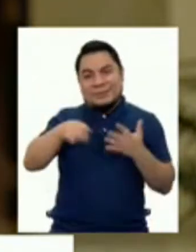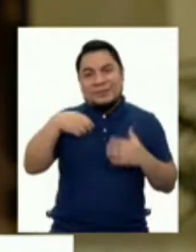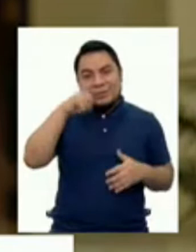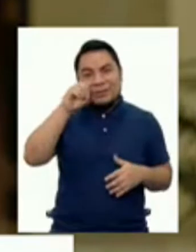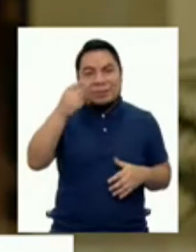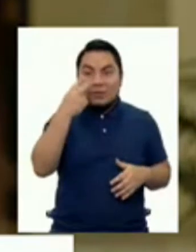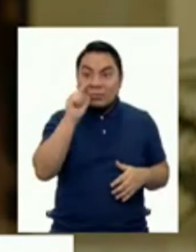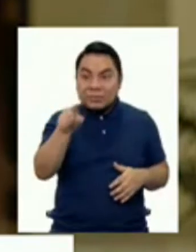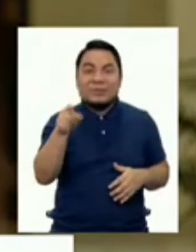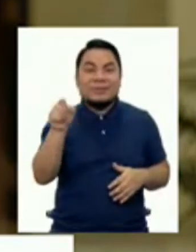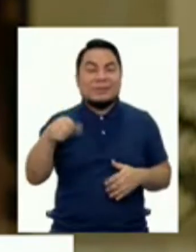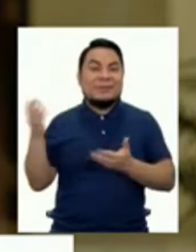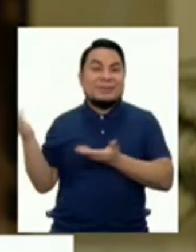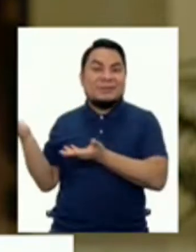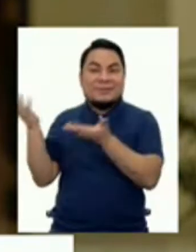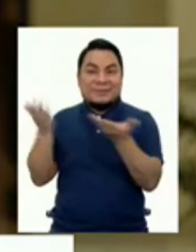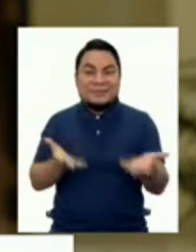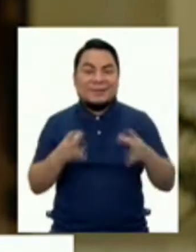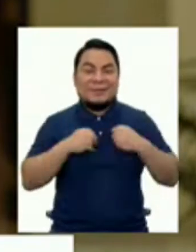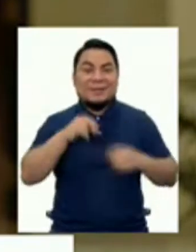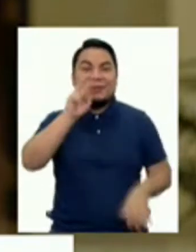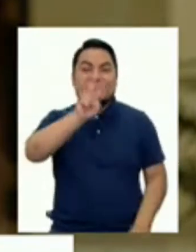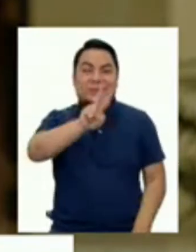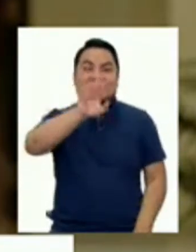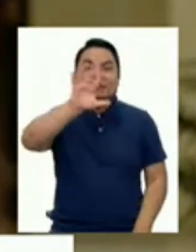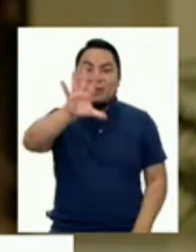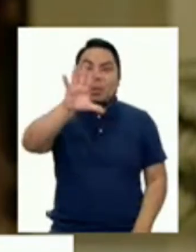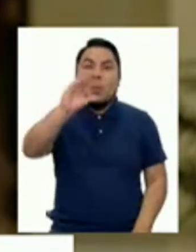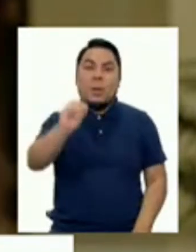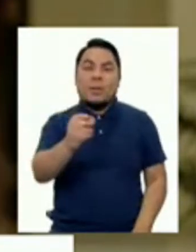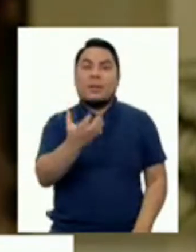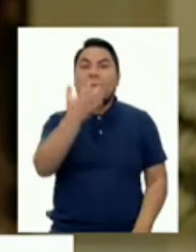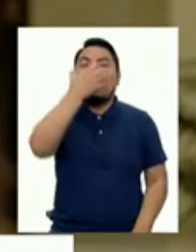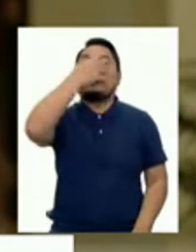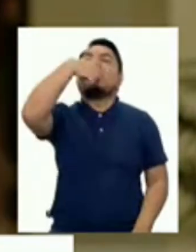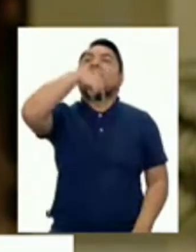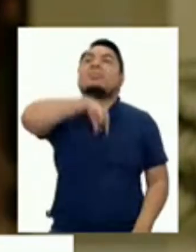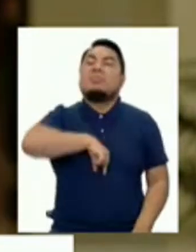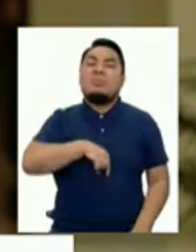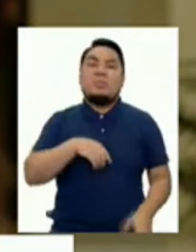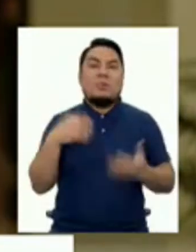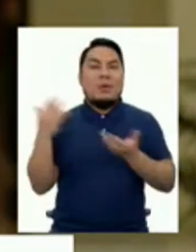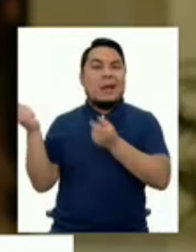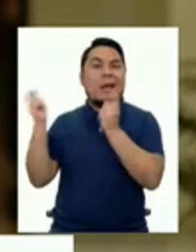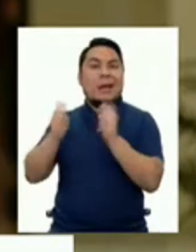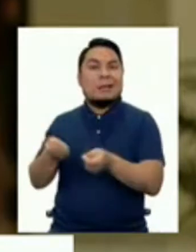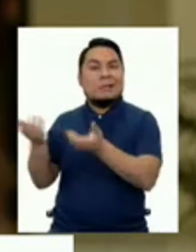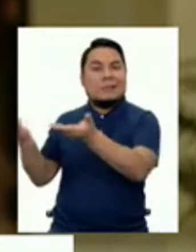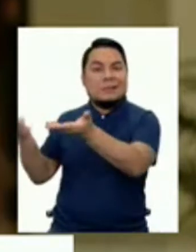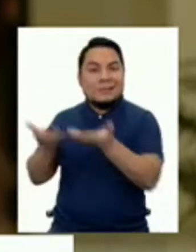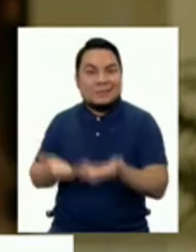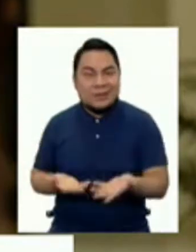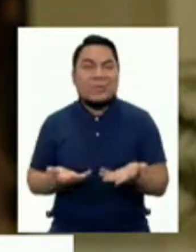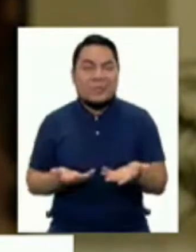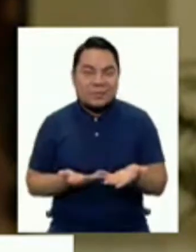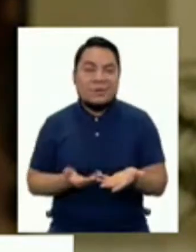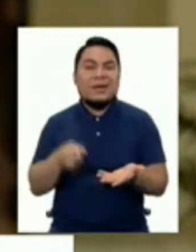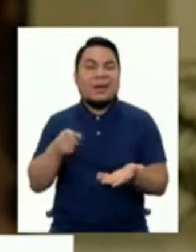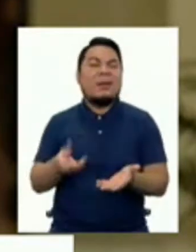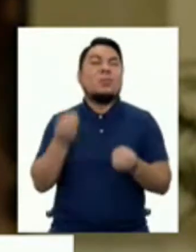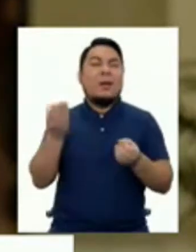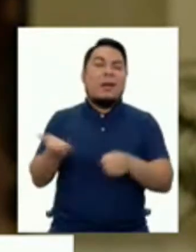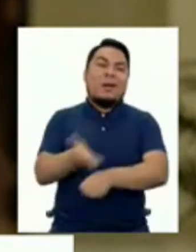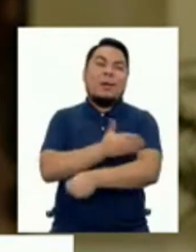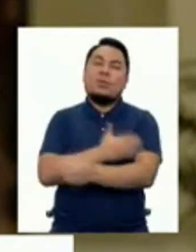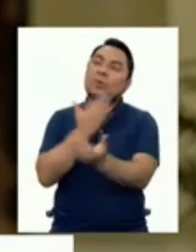pasada, recibimos 250 ventiladores mecánicos en base a una coordinación